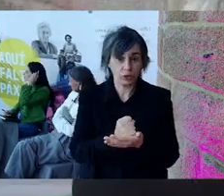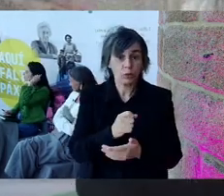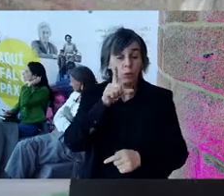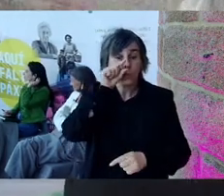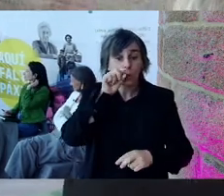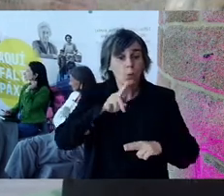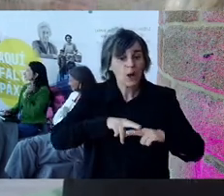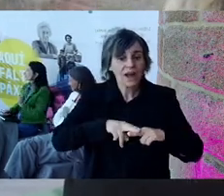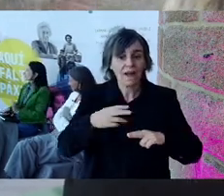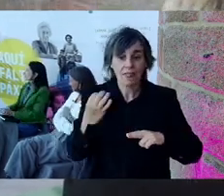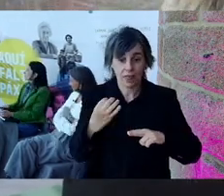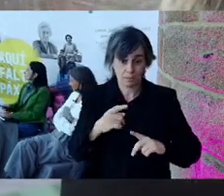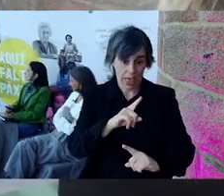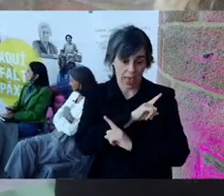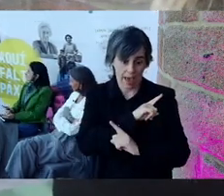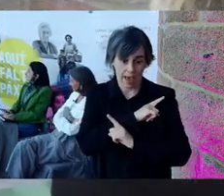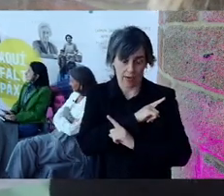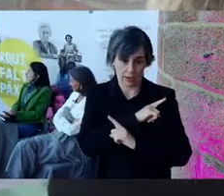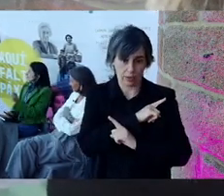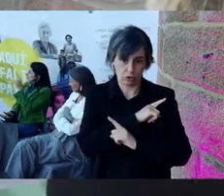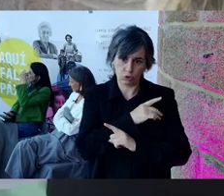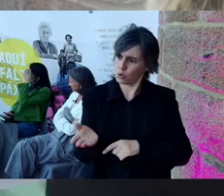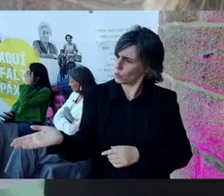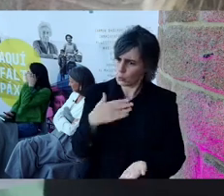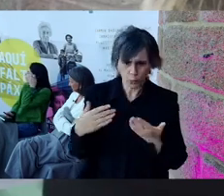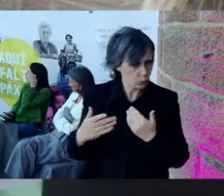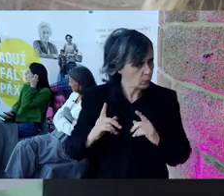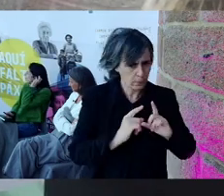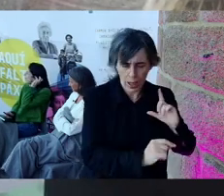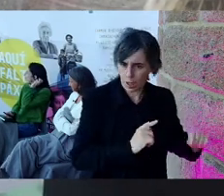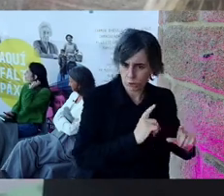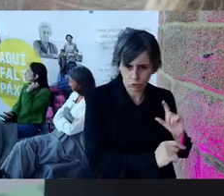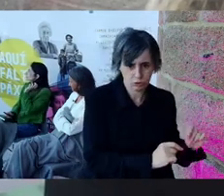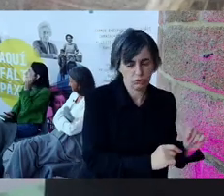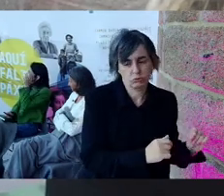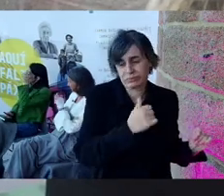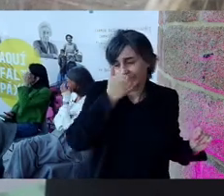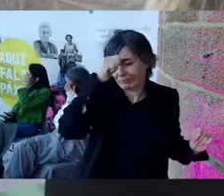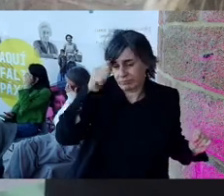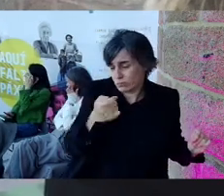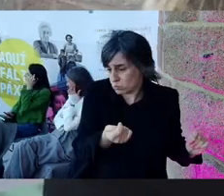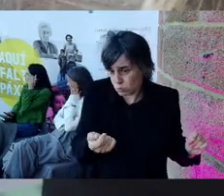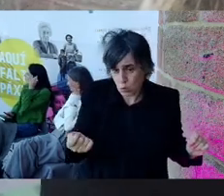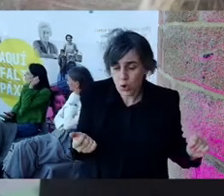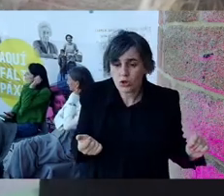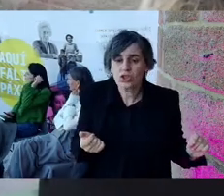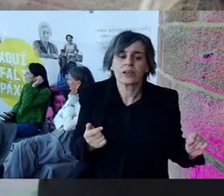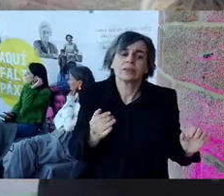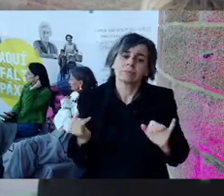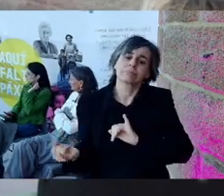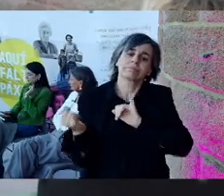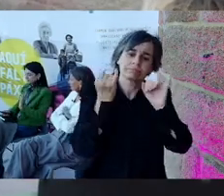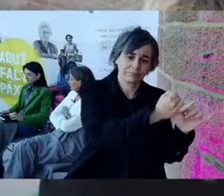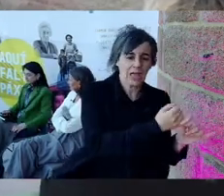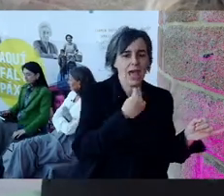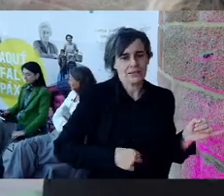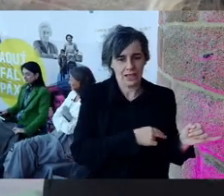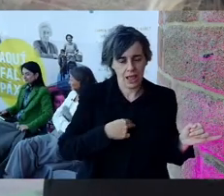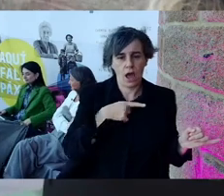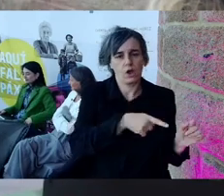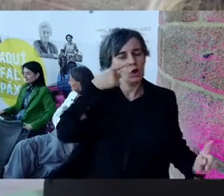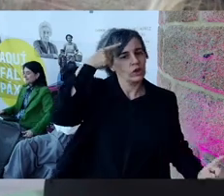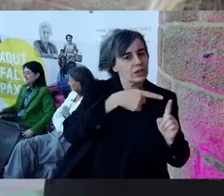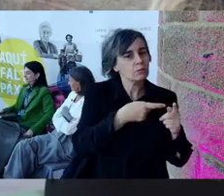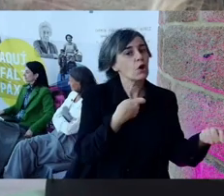traumático cando Urraca ten que coller as súas tropas, pero moi a presa, son, bueno, pois poucos homes, e chega a Santiago